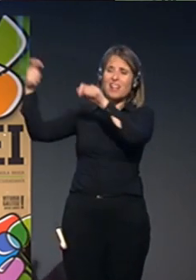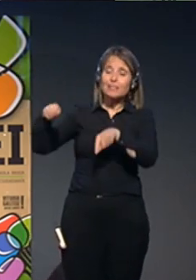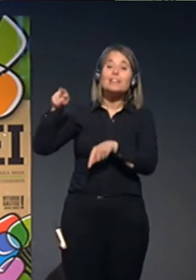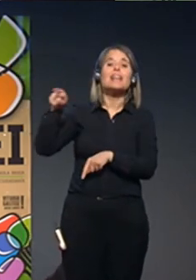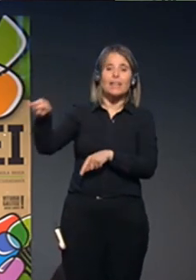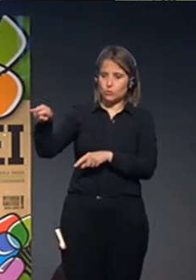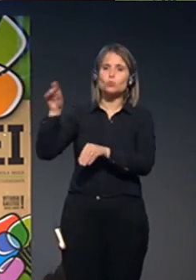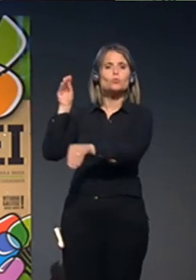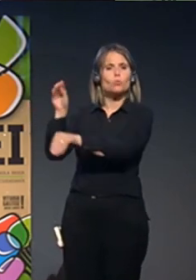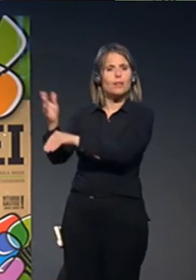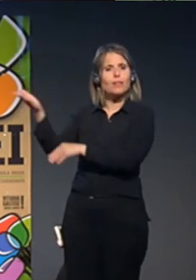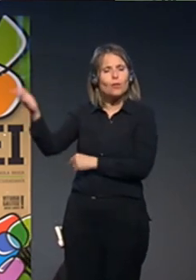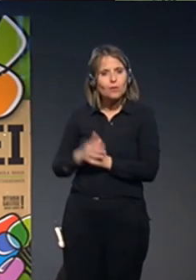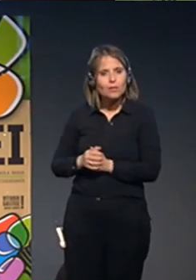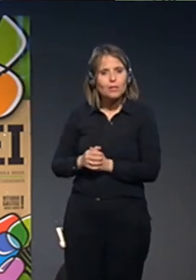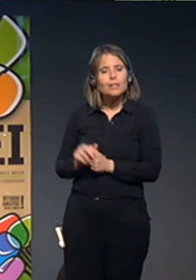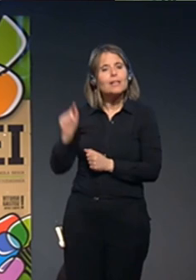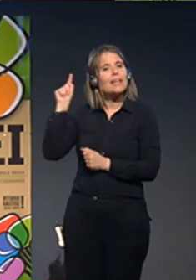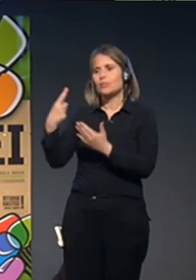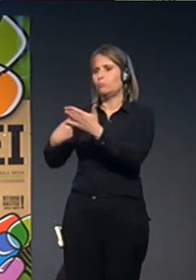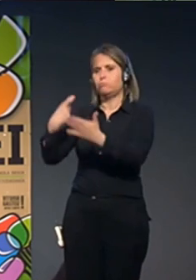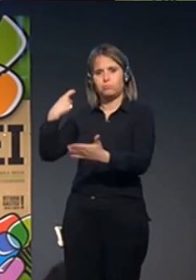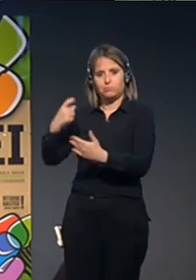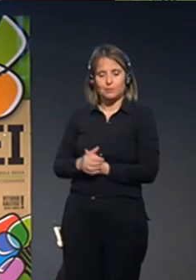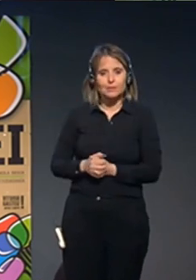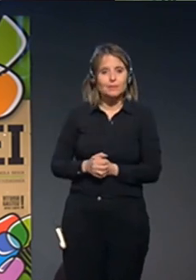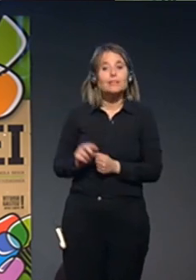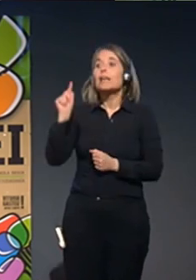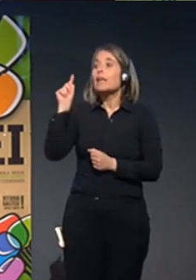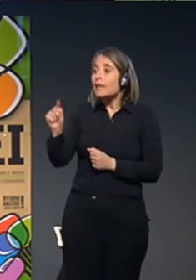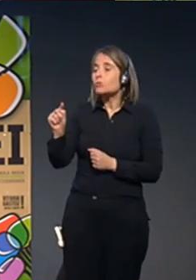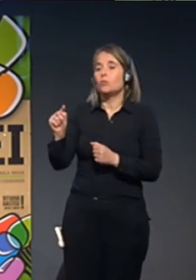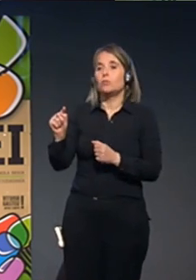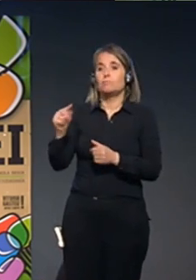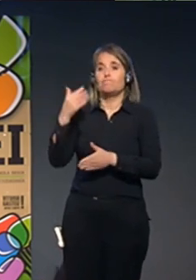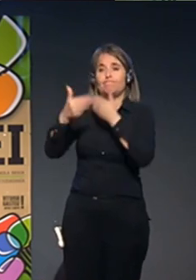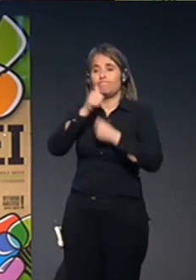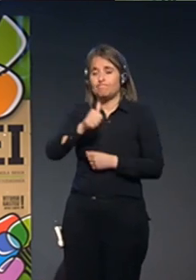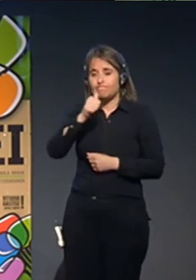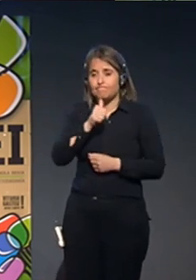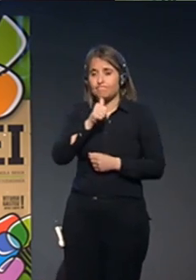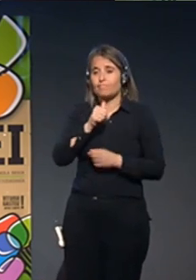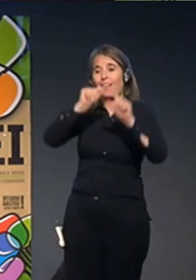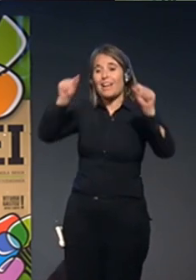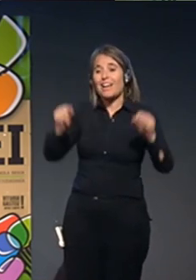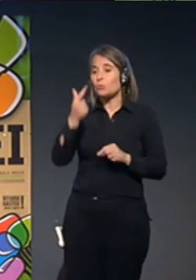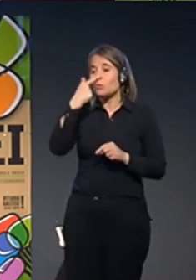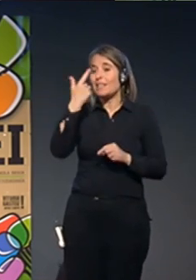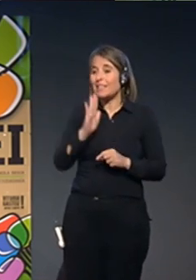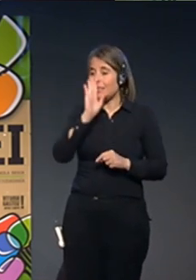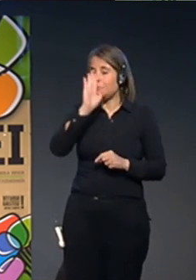a eso lo estamos subvencionando eso es lo que tiene que dejar de ser es eso factible es las cláusulas espejo